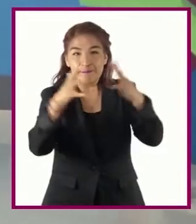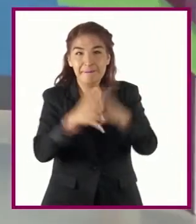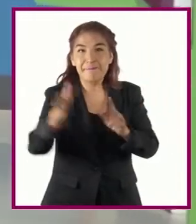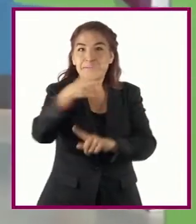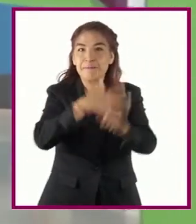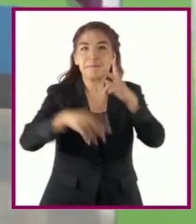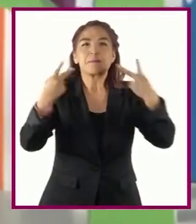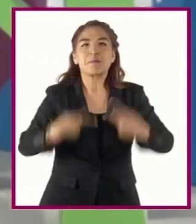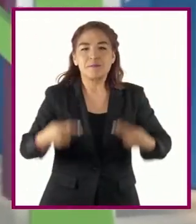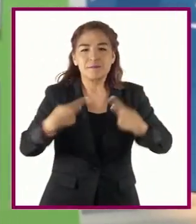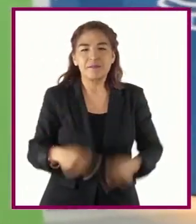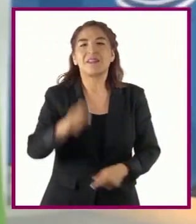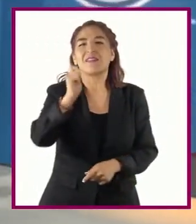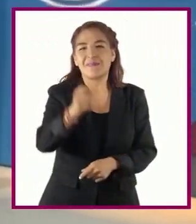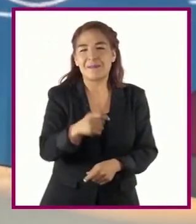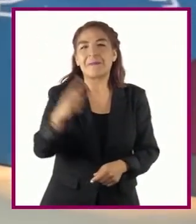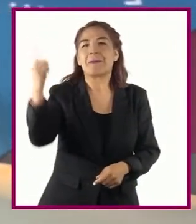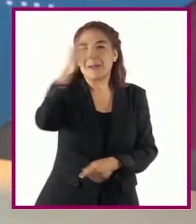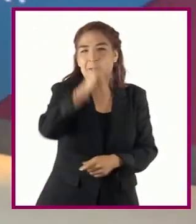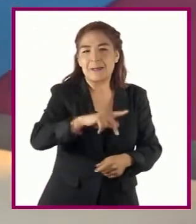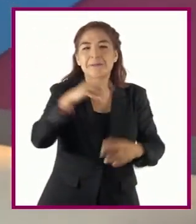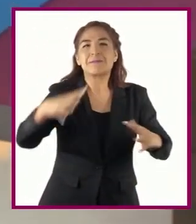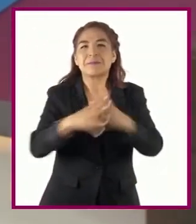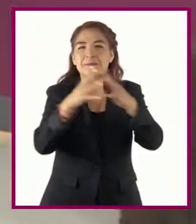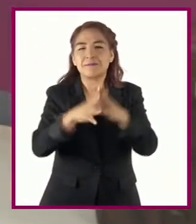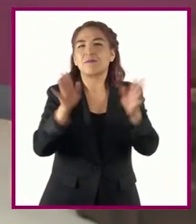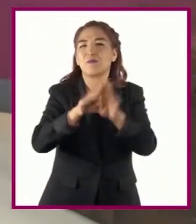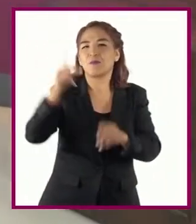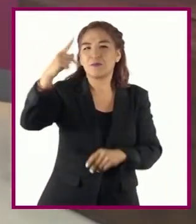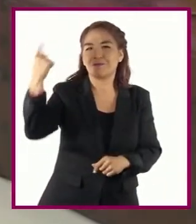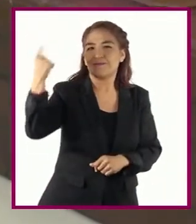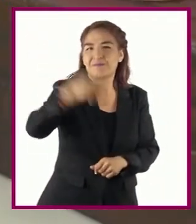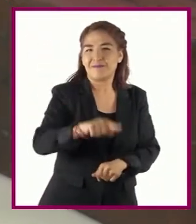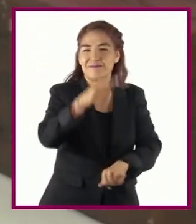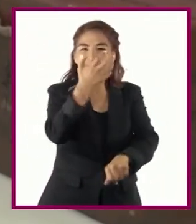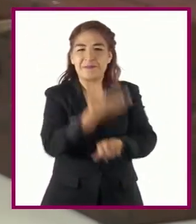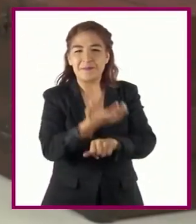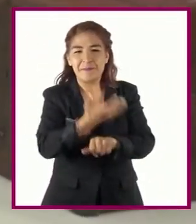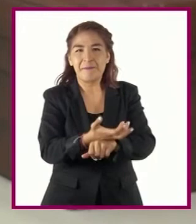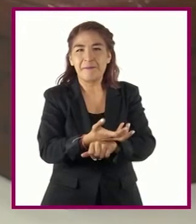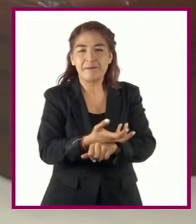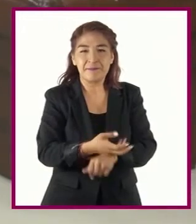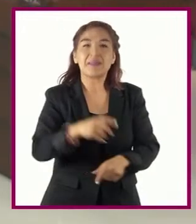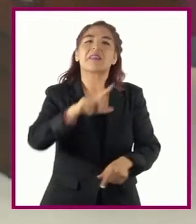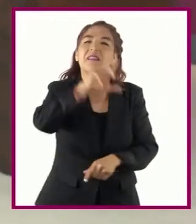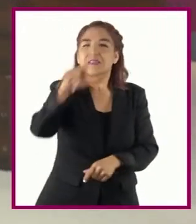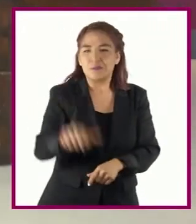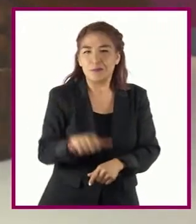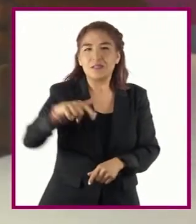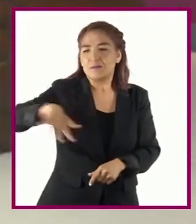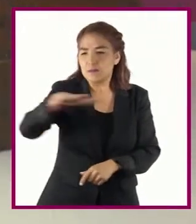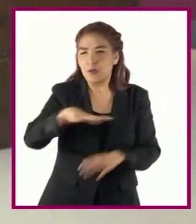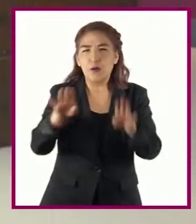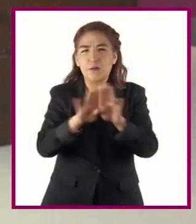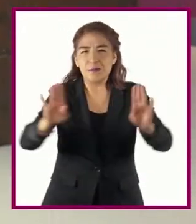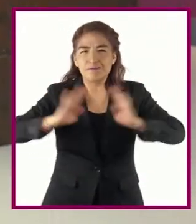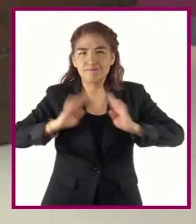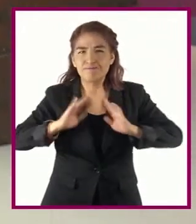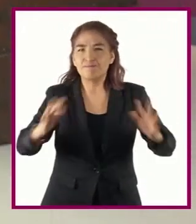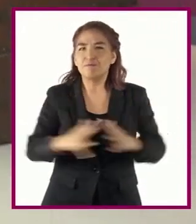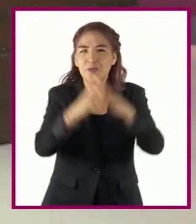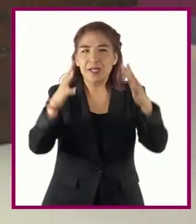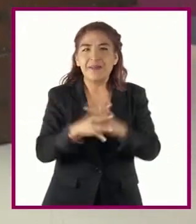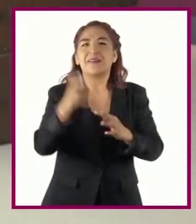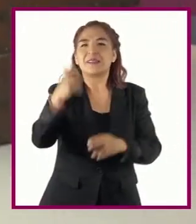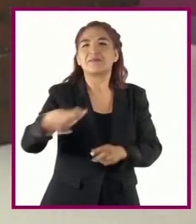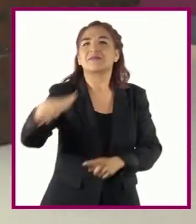se convirtió en una guerra contra el imperialismo estadounidense. Entonces, las tropas sandinistas entablaron una guerra